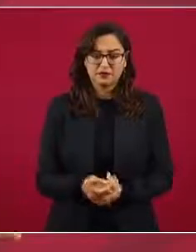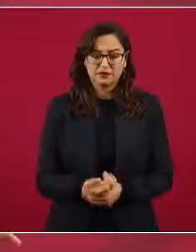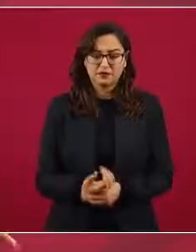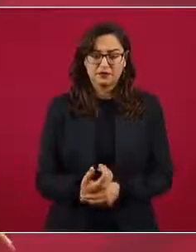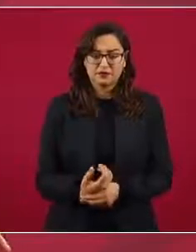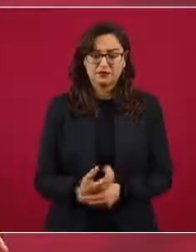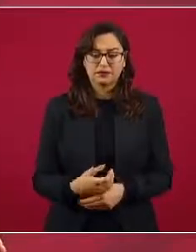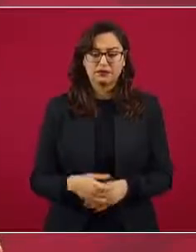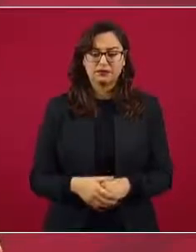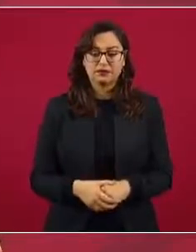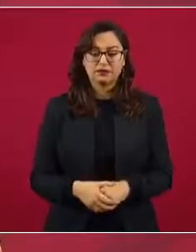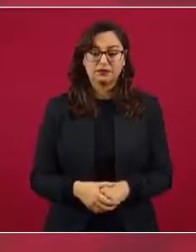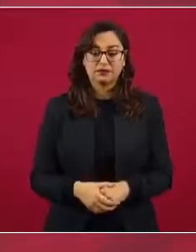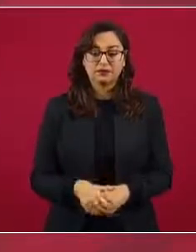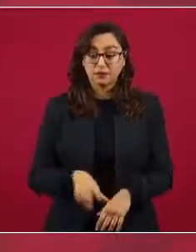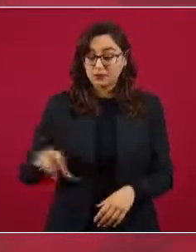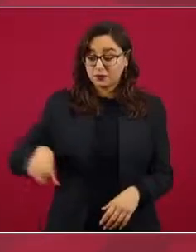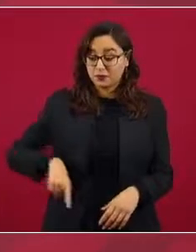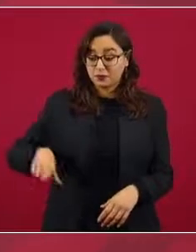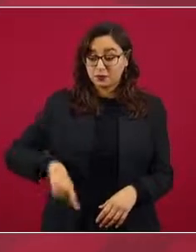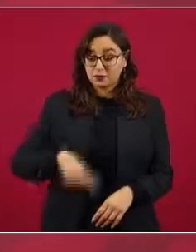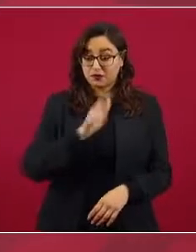El costo para el gobierno